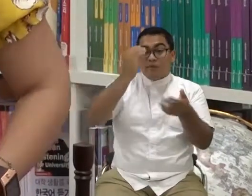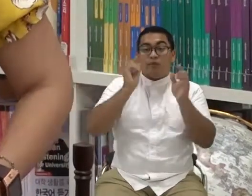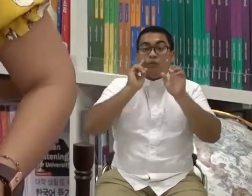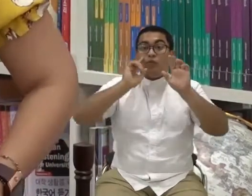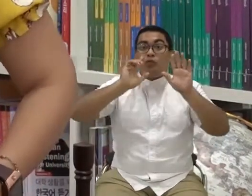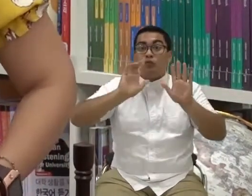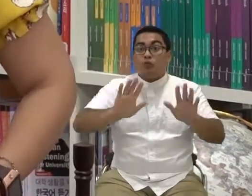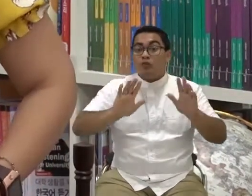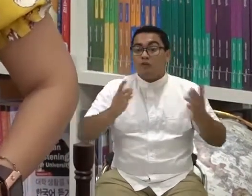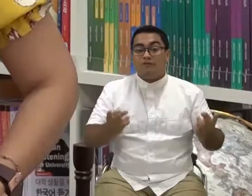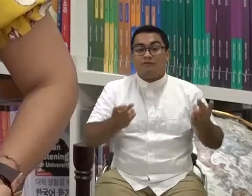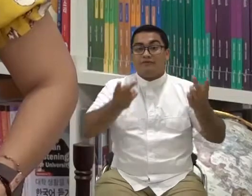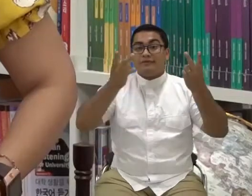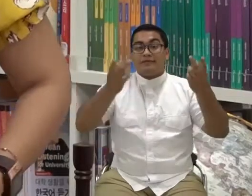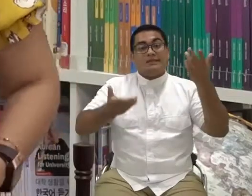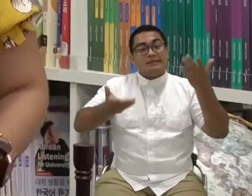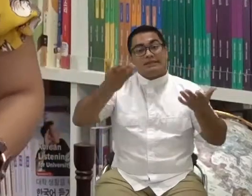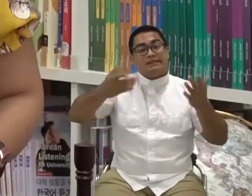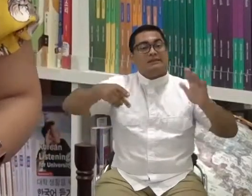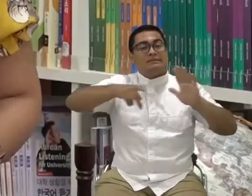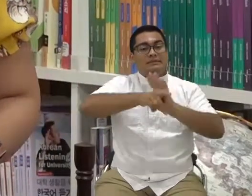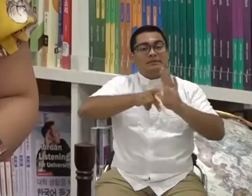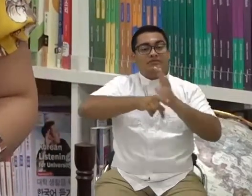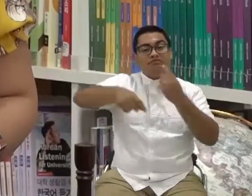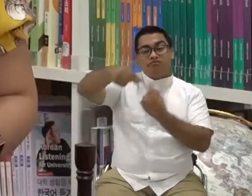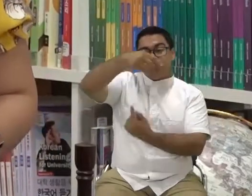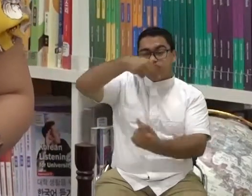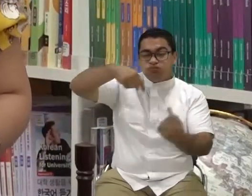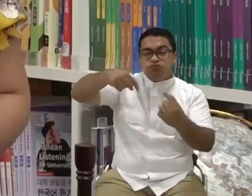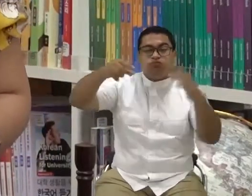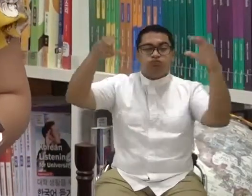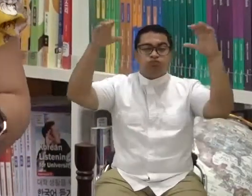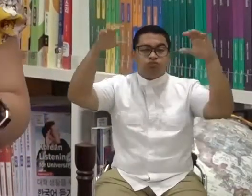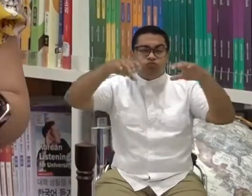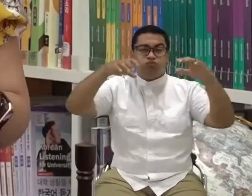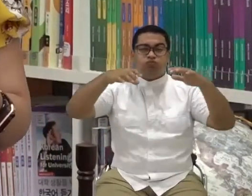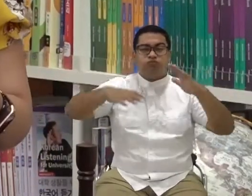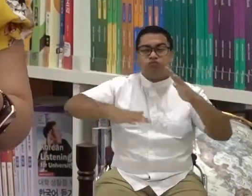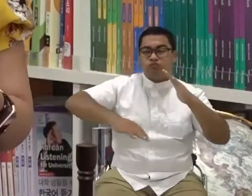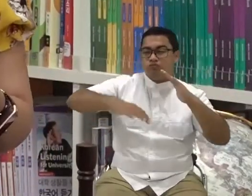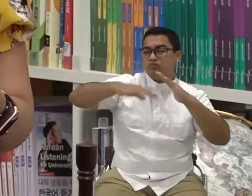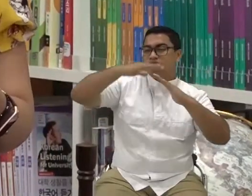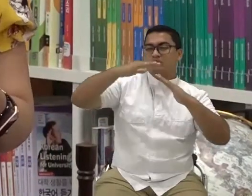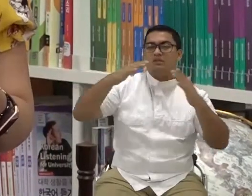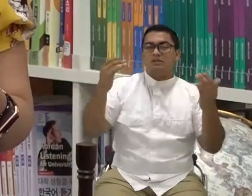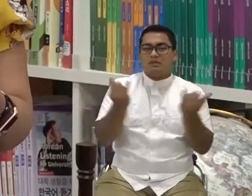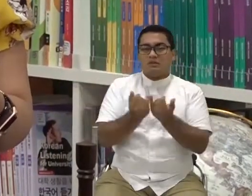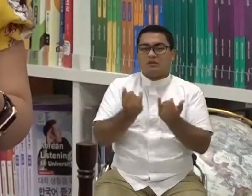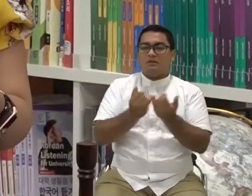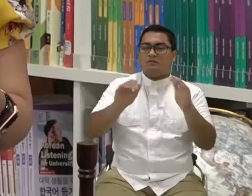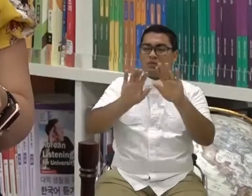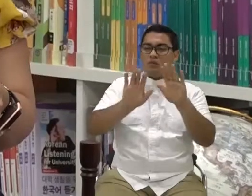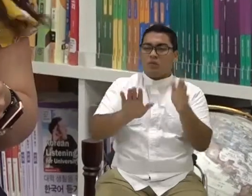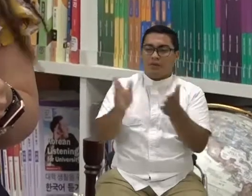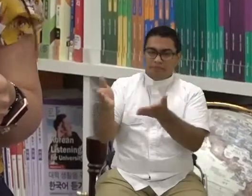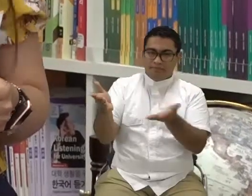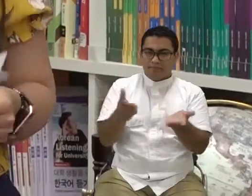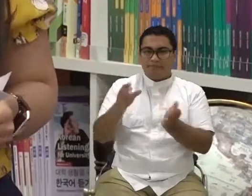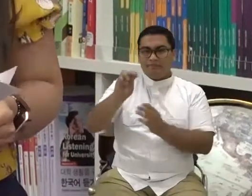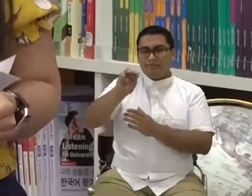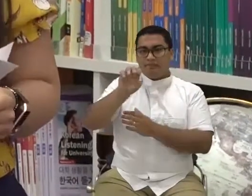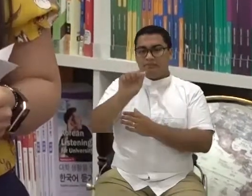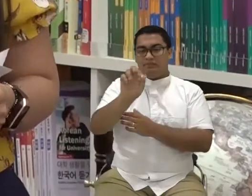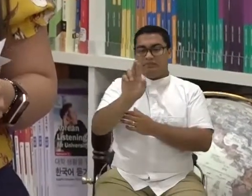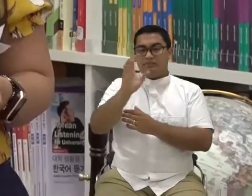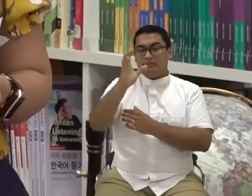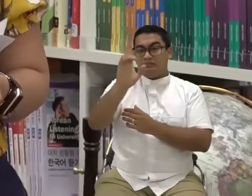la vida ante una situación de emergencia? Nos lo van a estar comentando nuestras invitadas del día de hoy. Ya nos acompañan Marcela Galán, subdirectora de